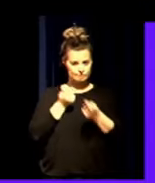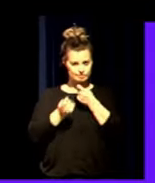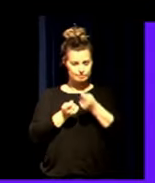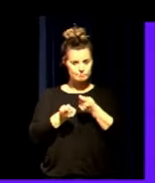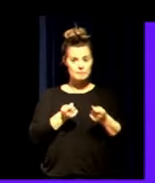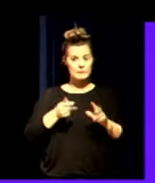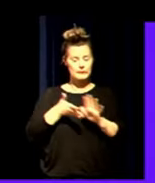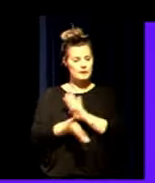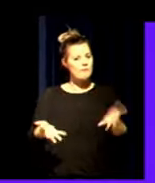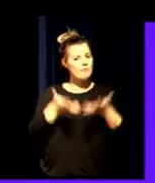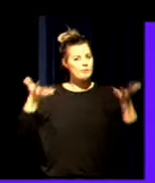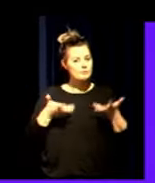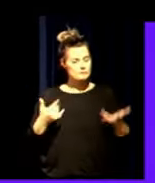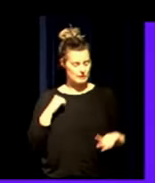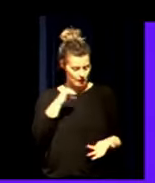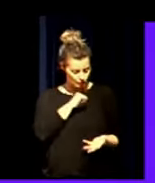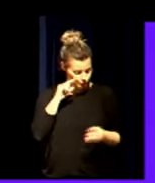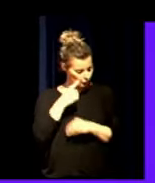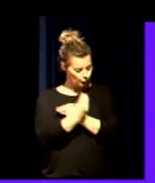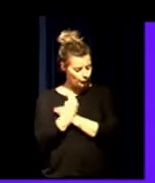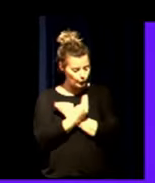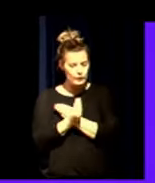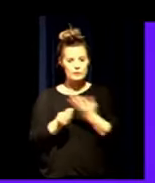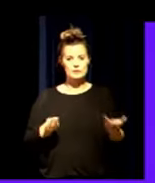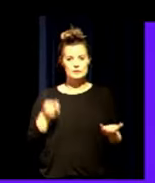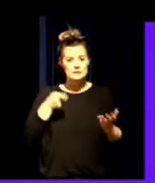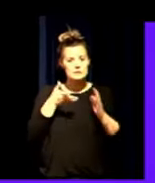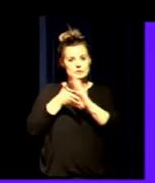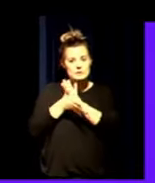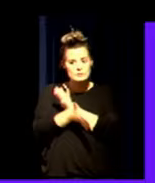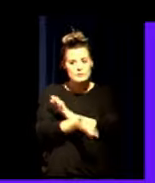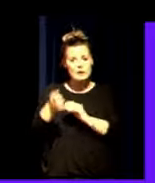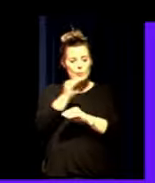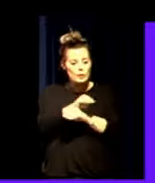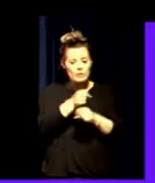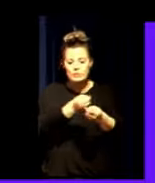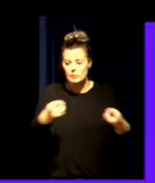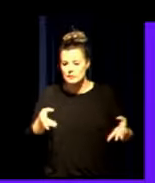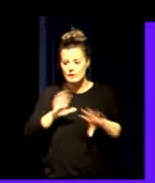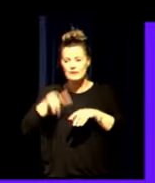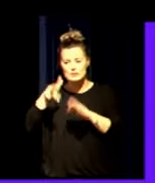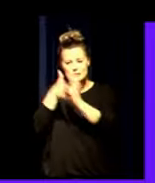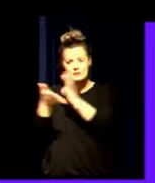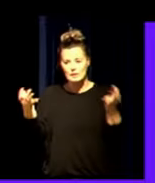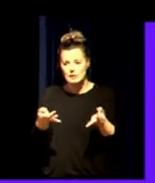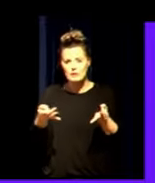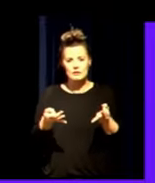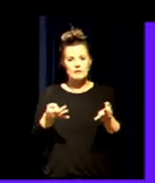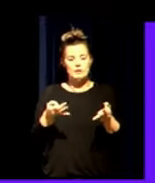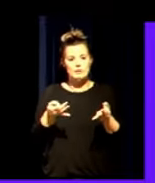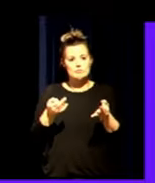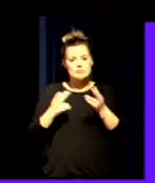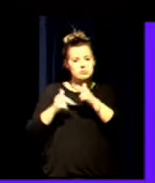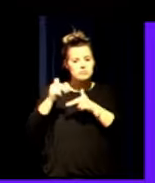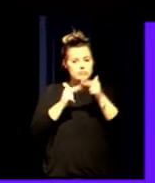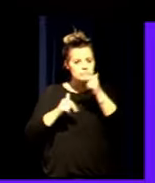el autocuidado y se fomenta el cuidado de los otros, con todo lo que eso supone, con todo el hilo de competencias que supone construir para que